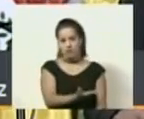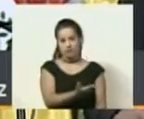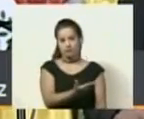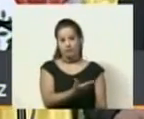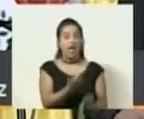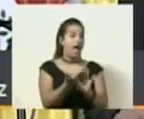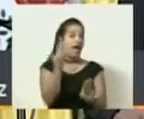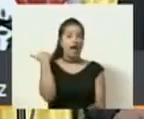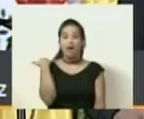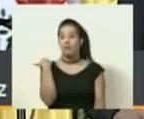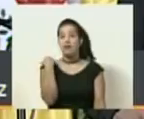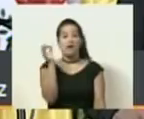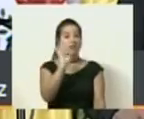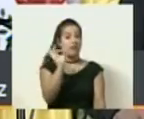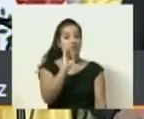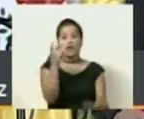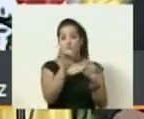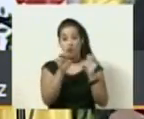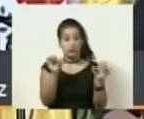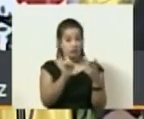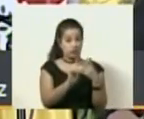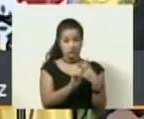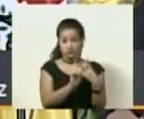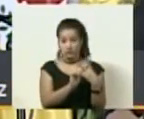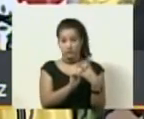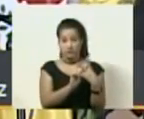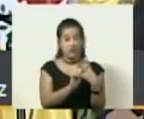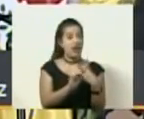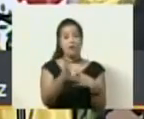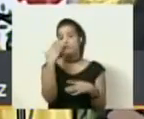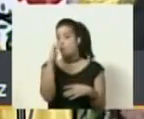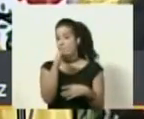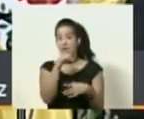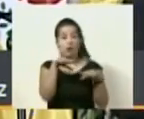recursos para la educación. No había cupo.